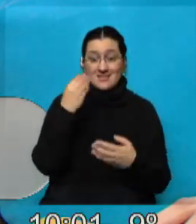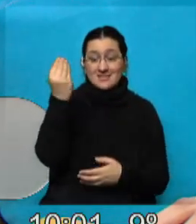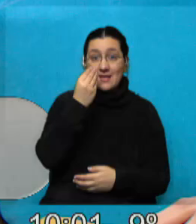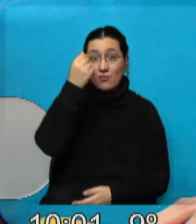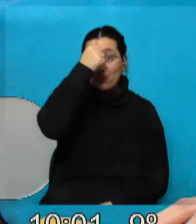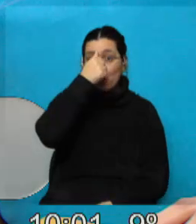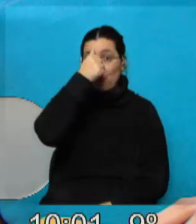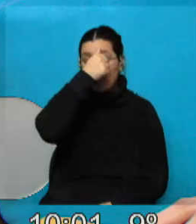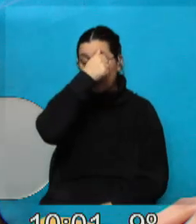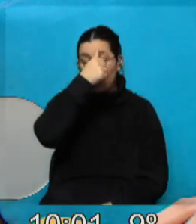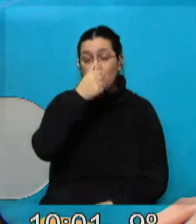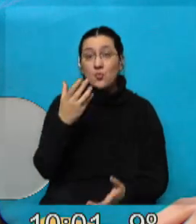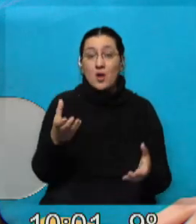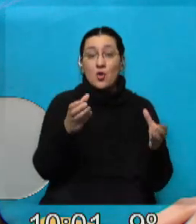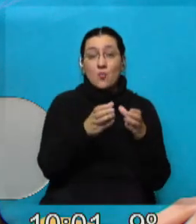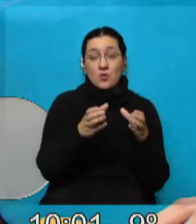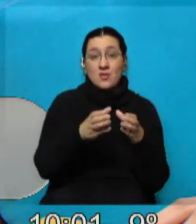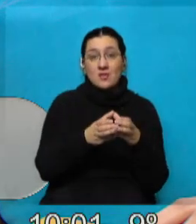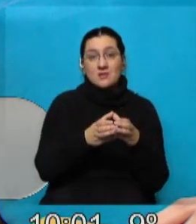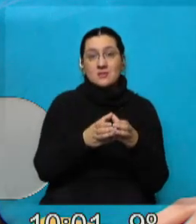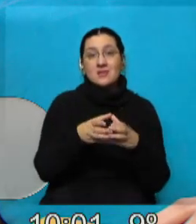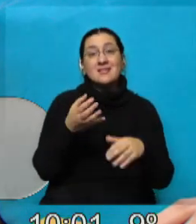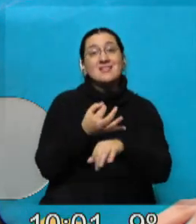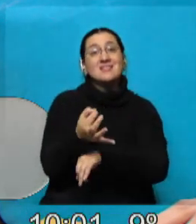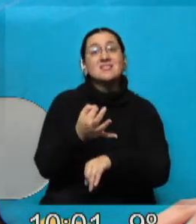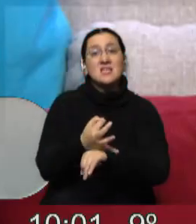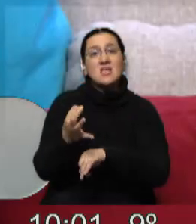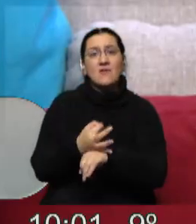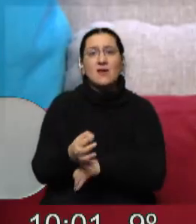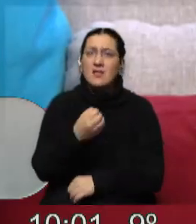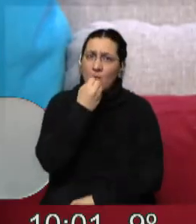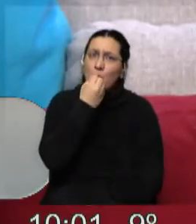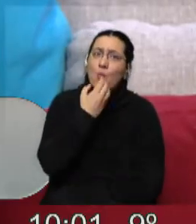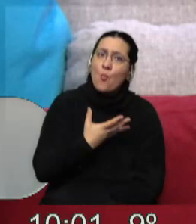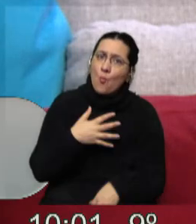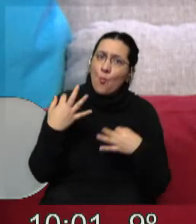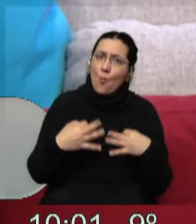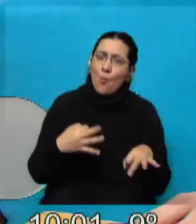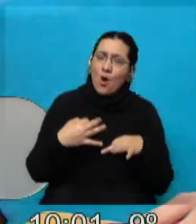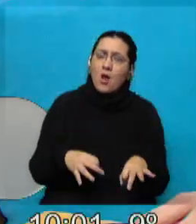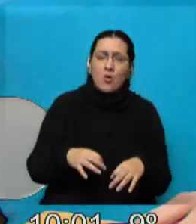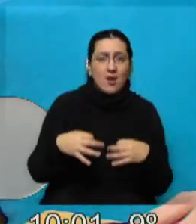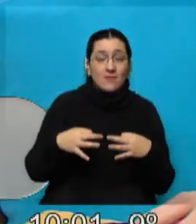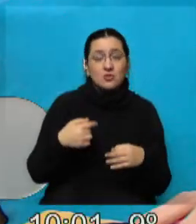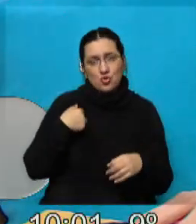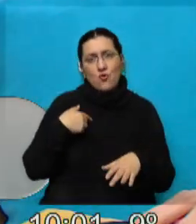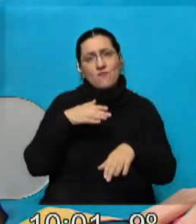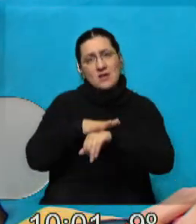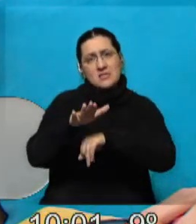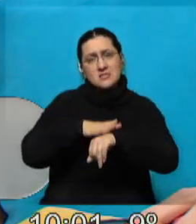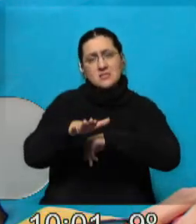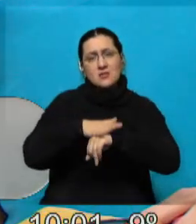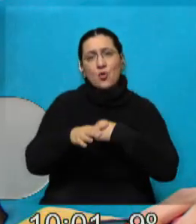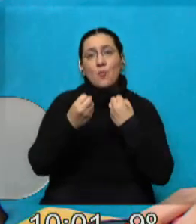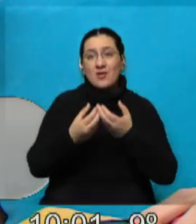domingo de unas comunidades que venían a enseñarte, que estaba tan bueno, la verdad, tan bien logrado. Yo los tengo que felicitar al público